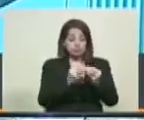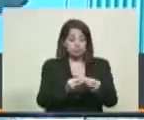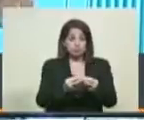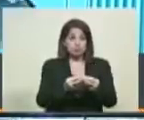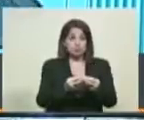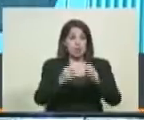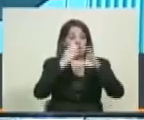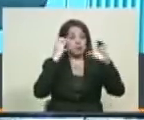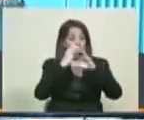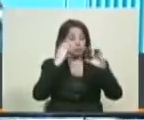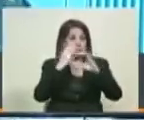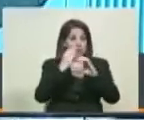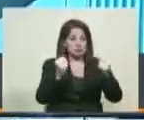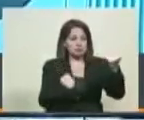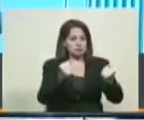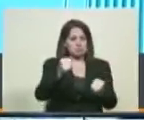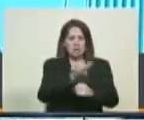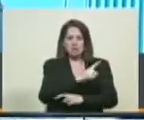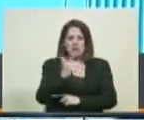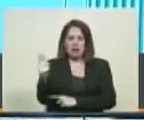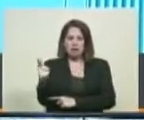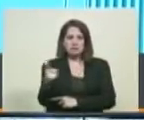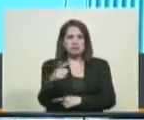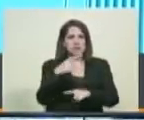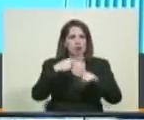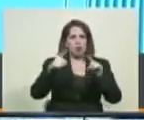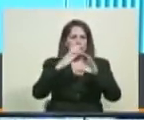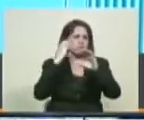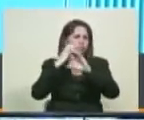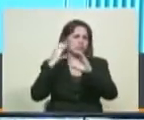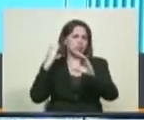su autobusete, su taxi, su carrito por puesto.